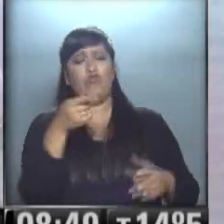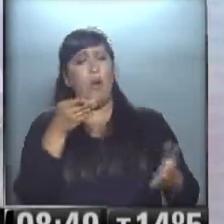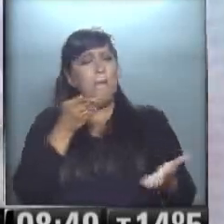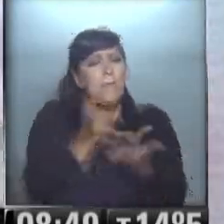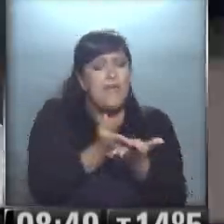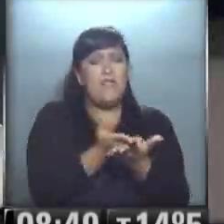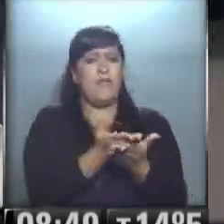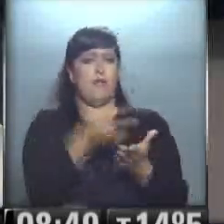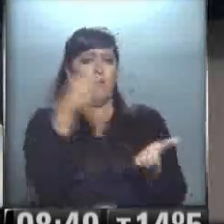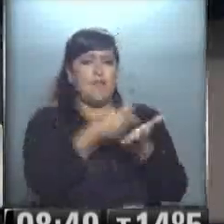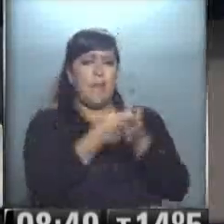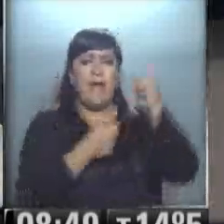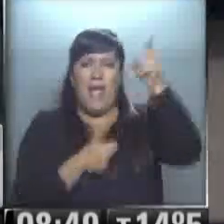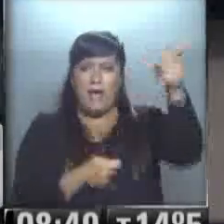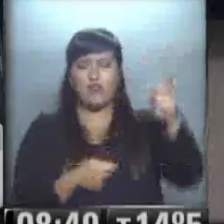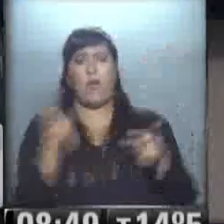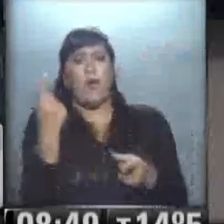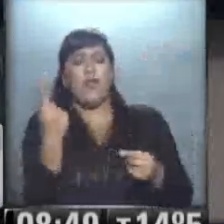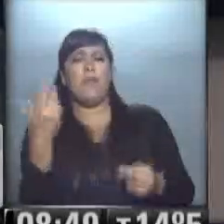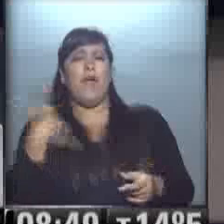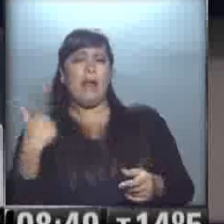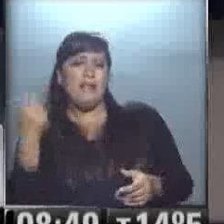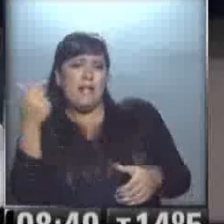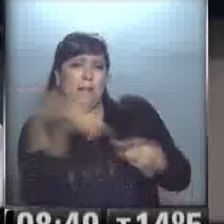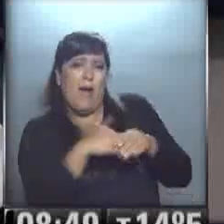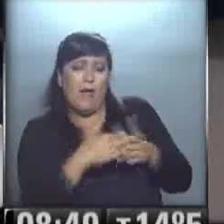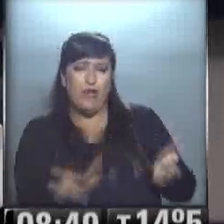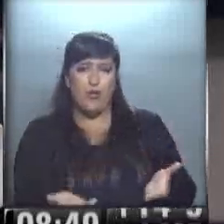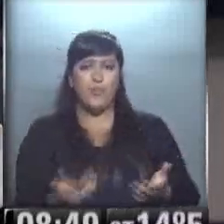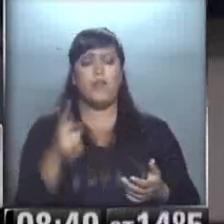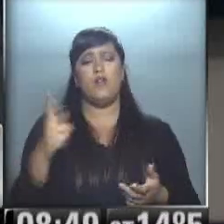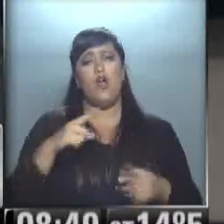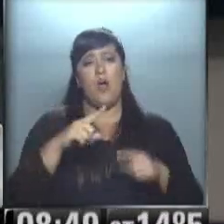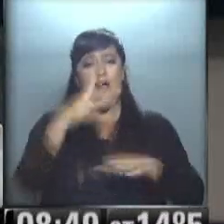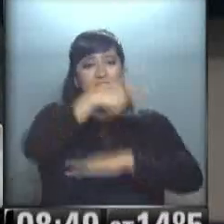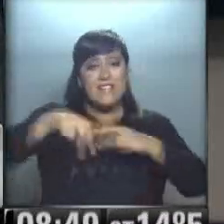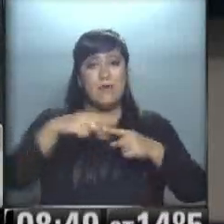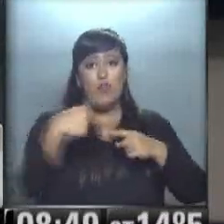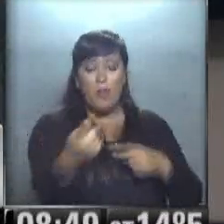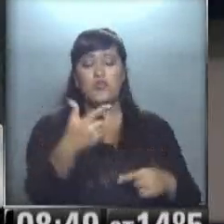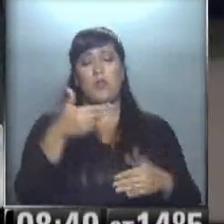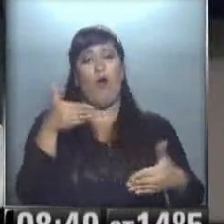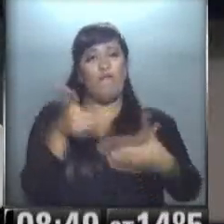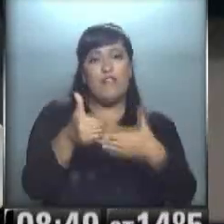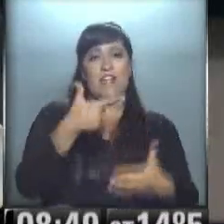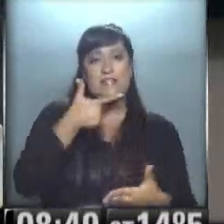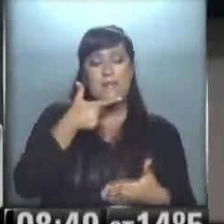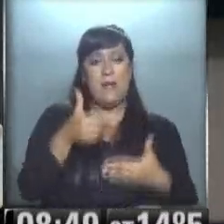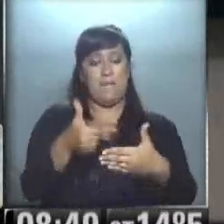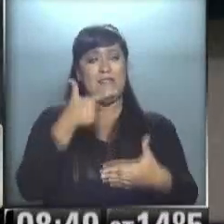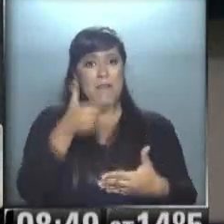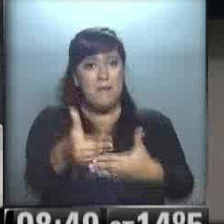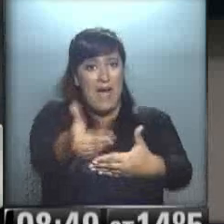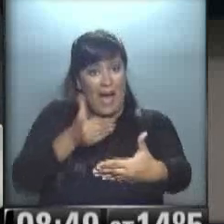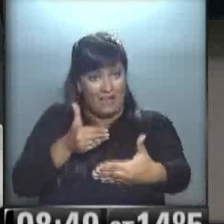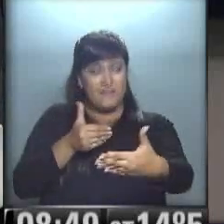de Nueva York con Argentina esto es un punto a tener en cuenta porque el próximo vencimiento es A fines de septiembre antes del fines de septiembre